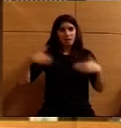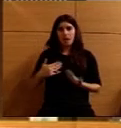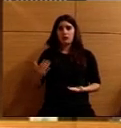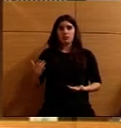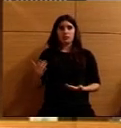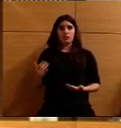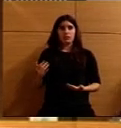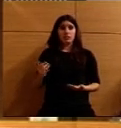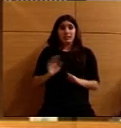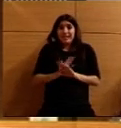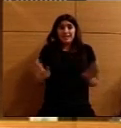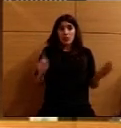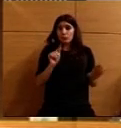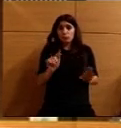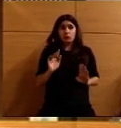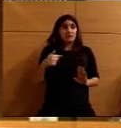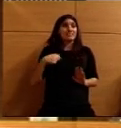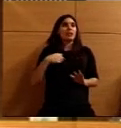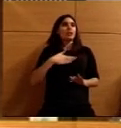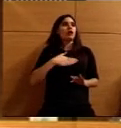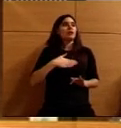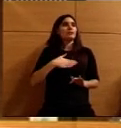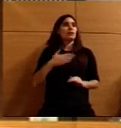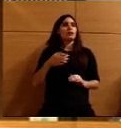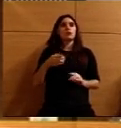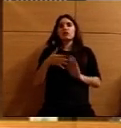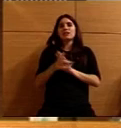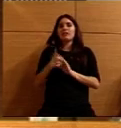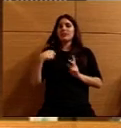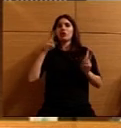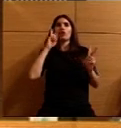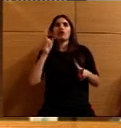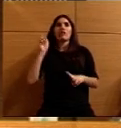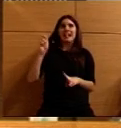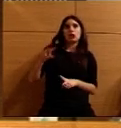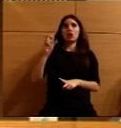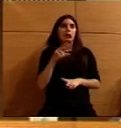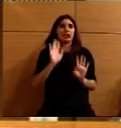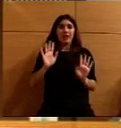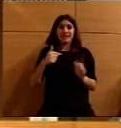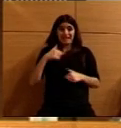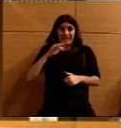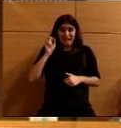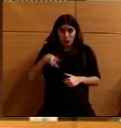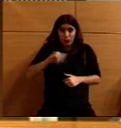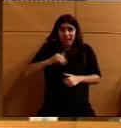convocatoria. No es que no queramos reconocer que no tengamos razón, es que la